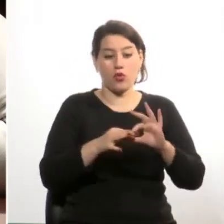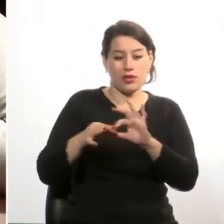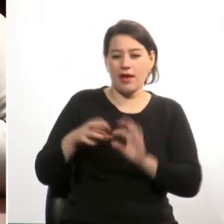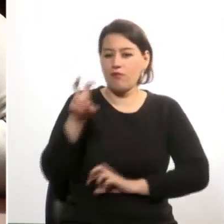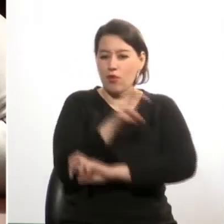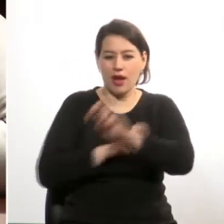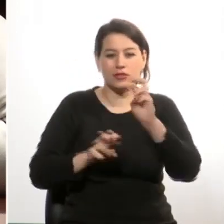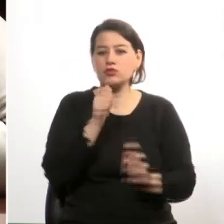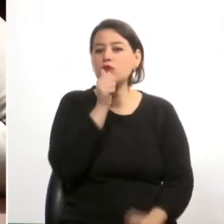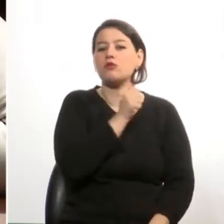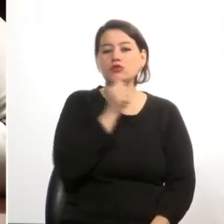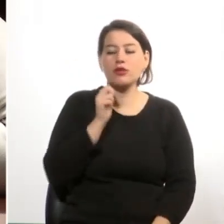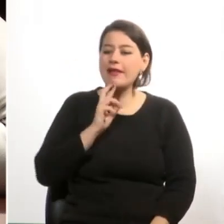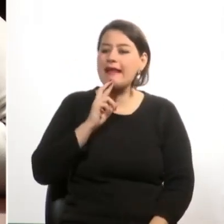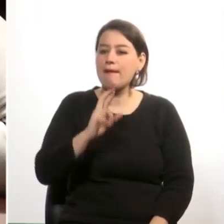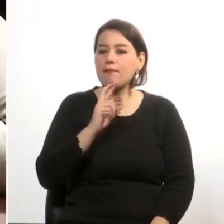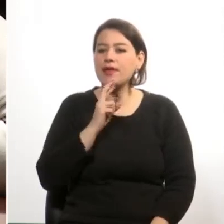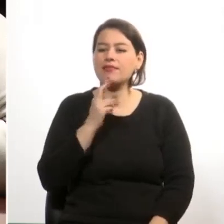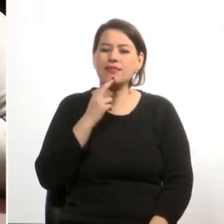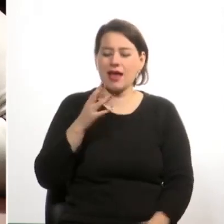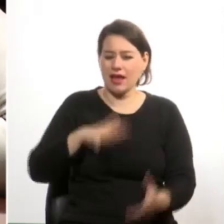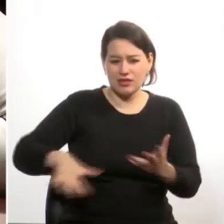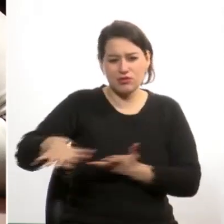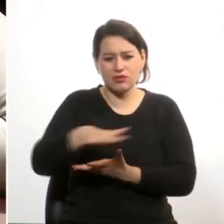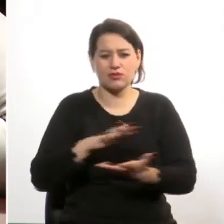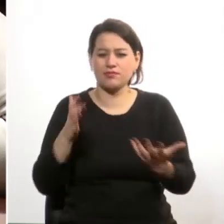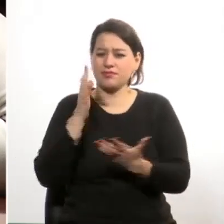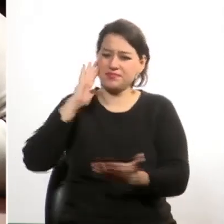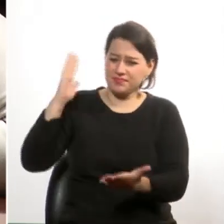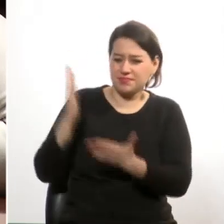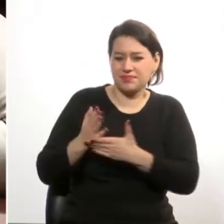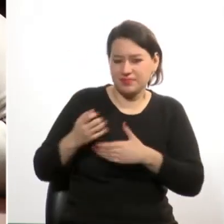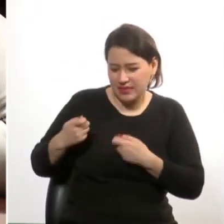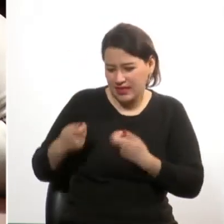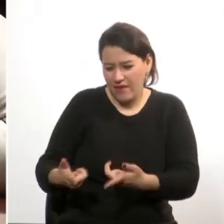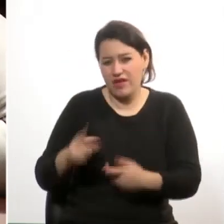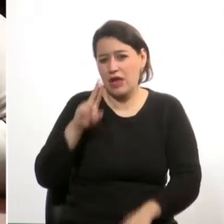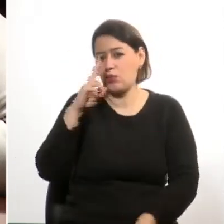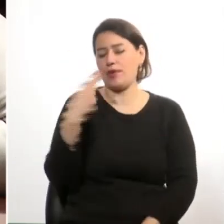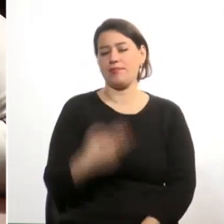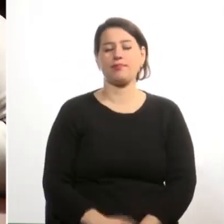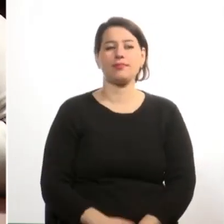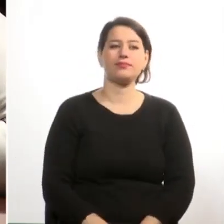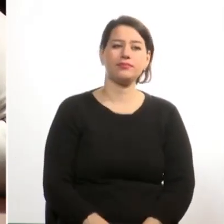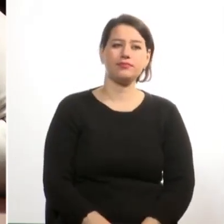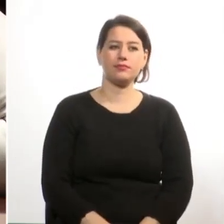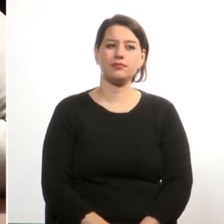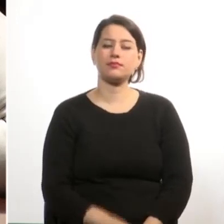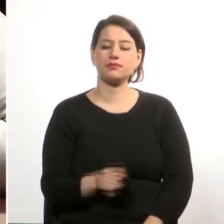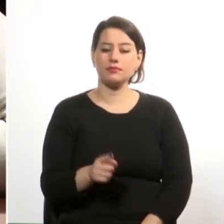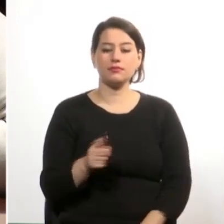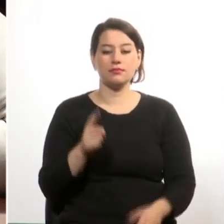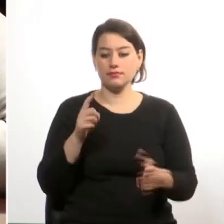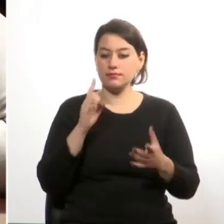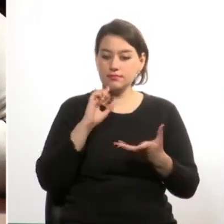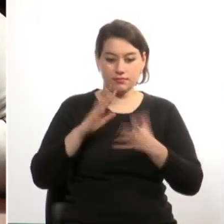soluciones, que diera respuesta a la crítica situación que la dictadura le dejaba al Uruguay. Una concertación